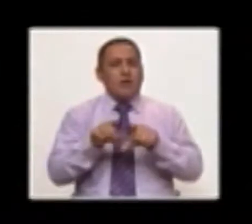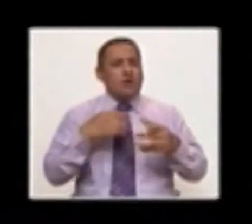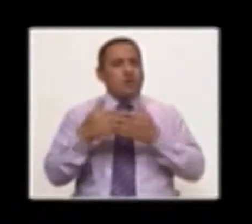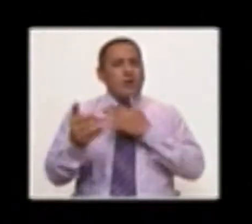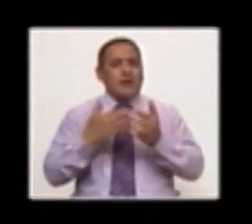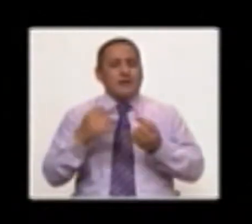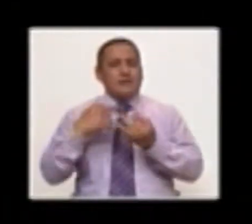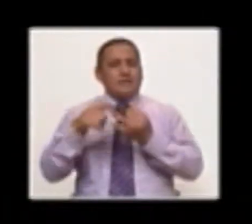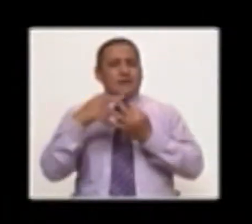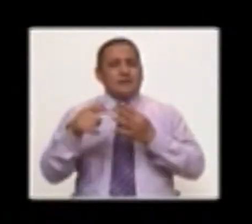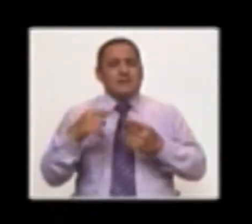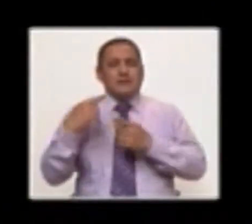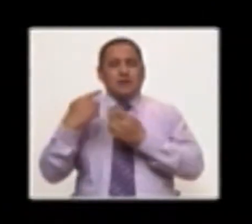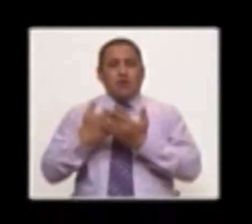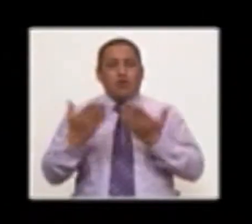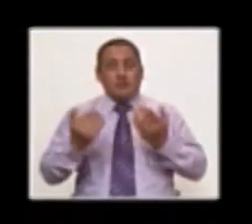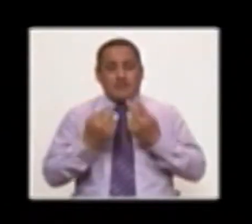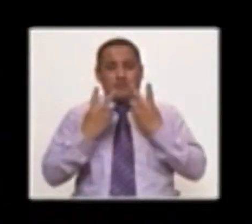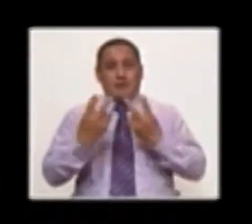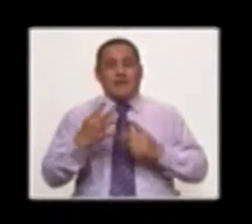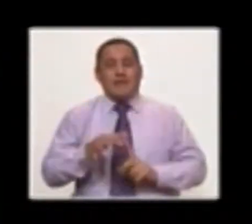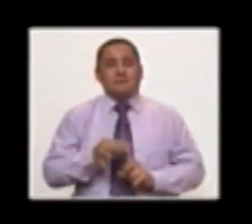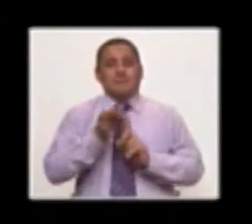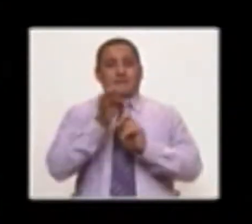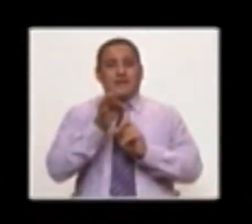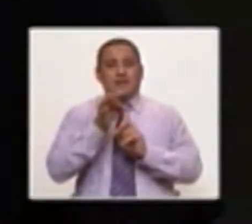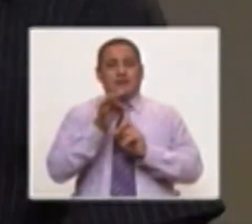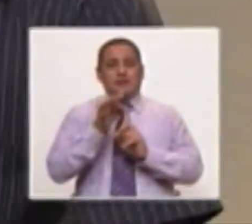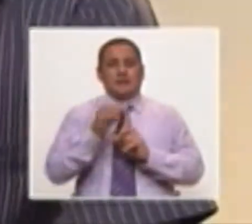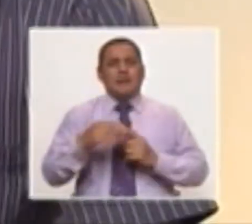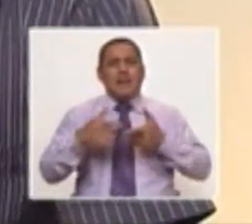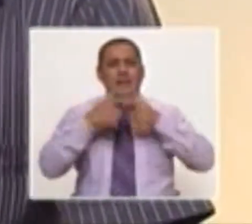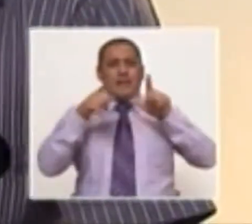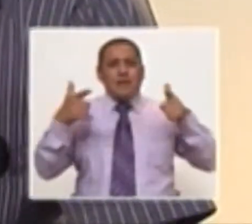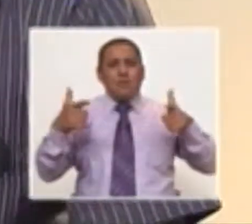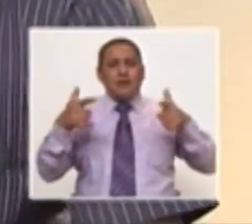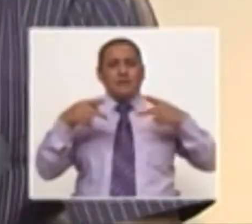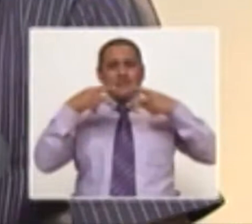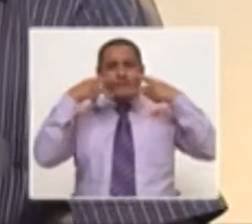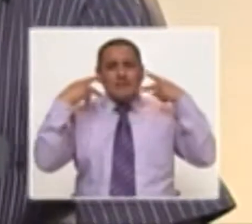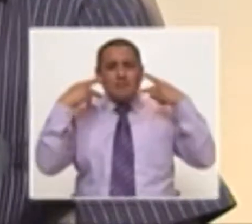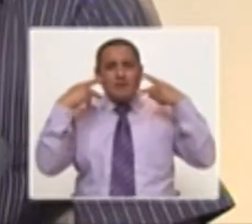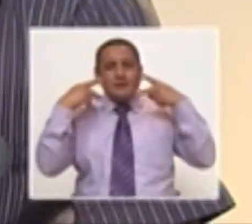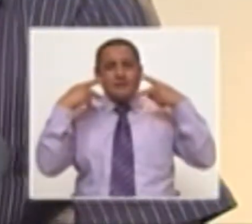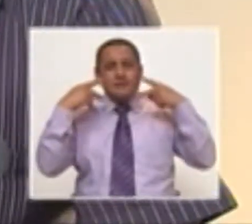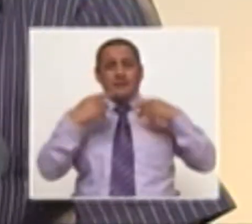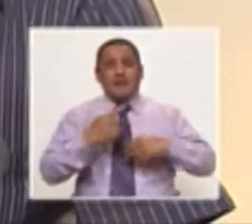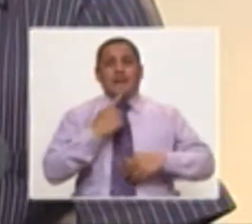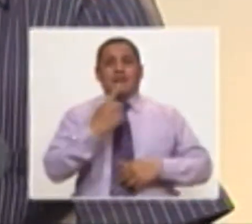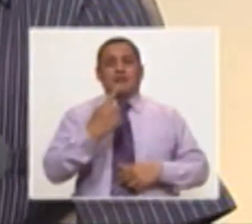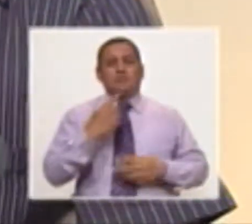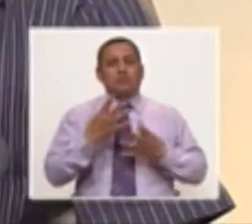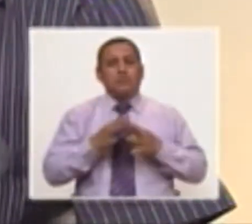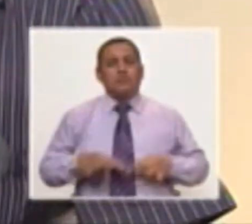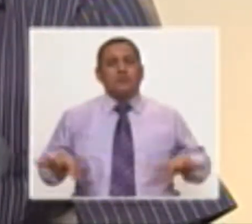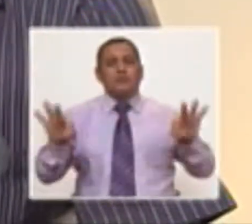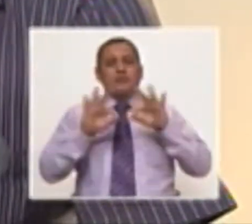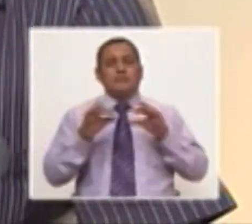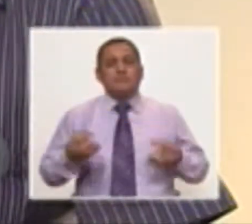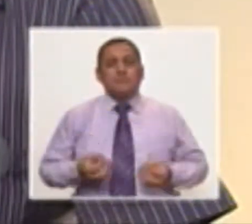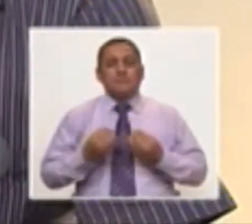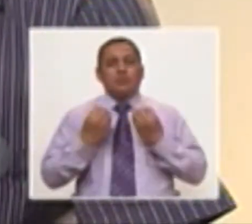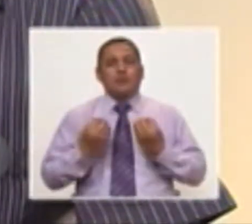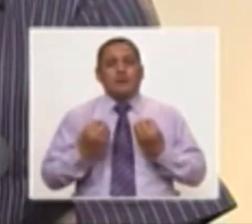de toda esa diversidad que nos hace especiales. Las lenguas amazónicas son muy